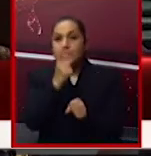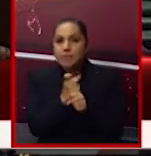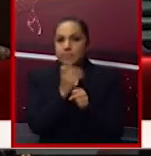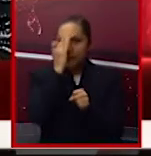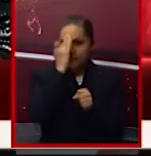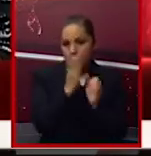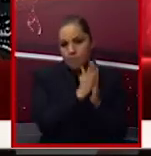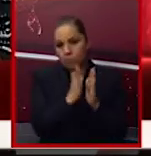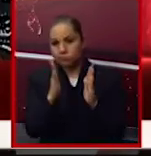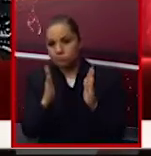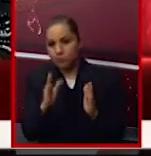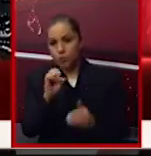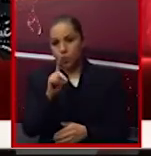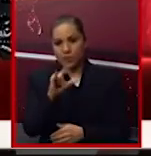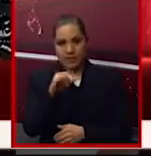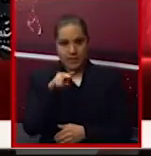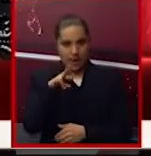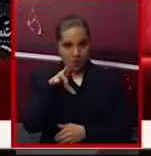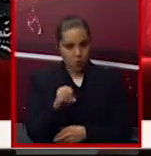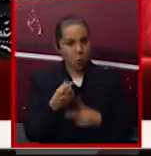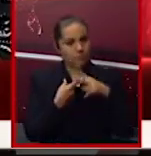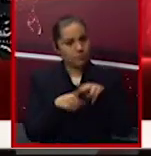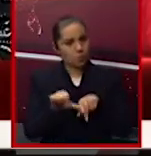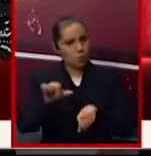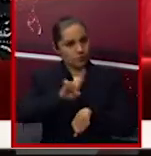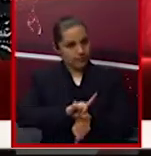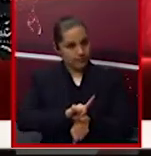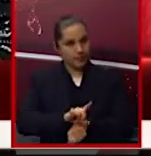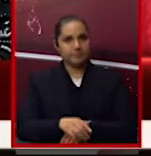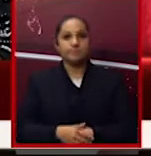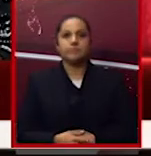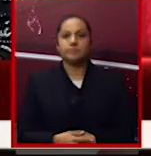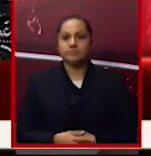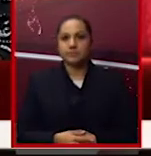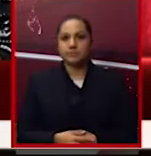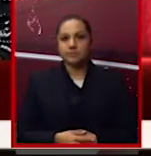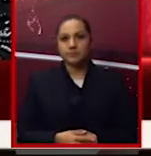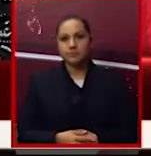ejercicio de la 63ª legislatura.